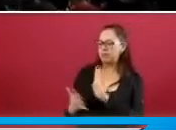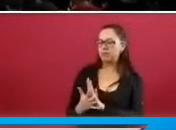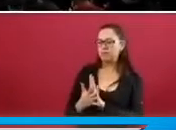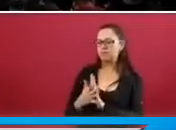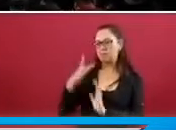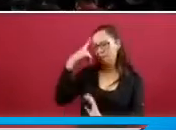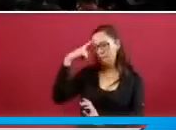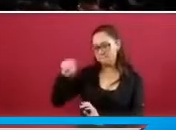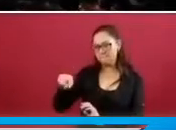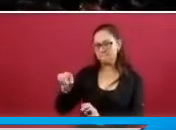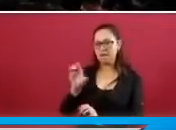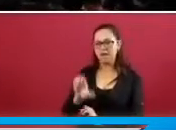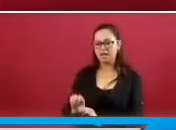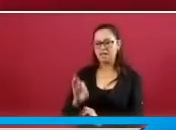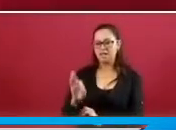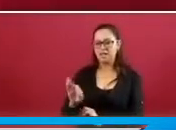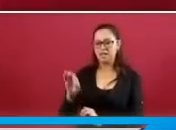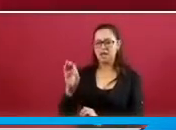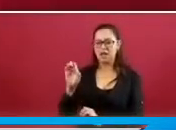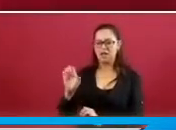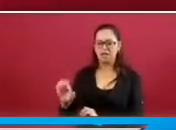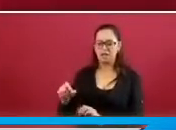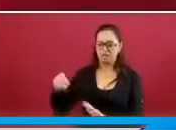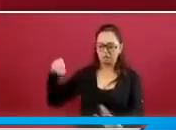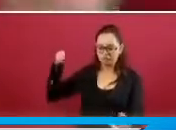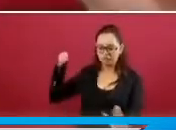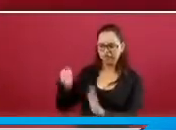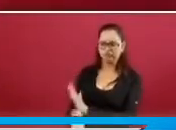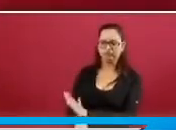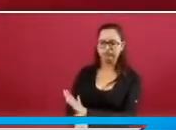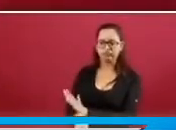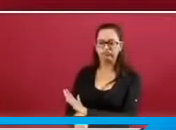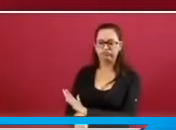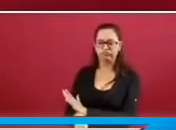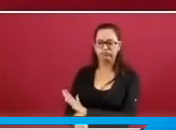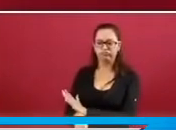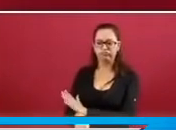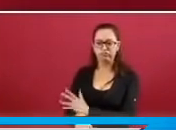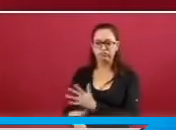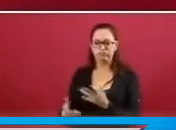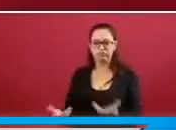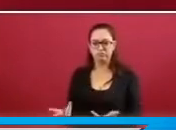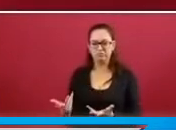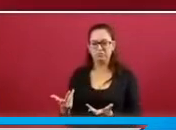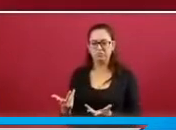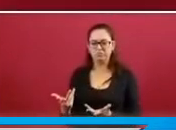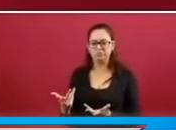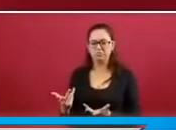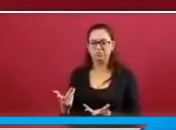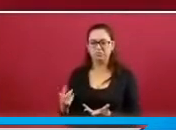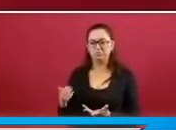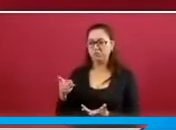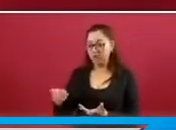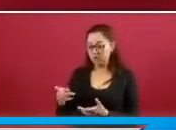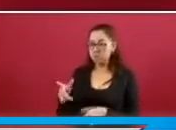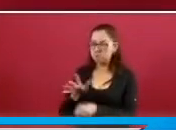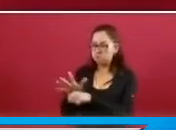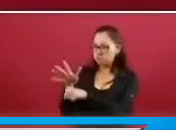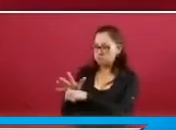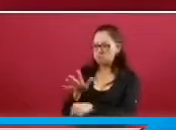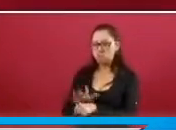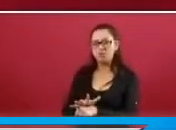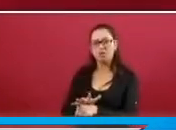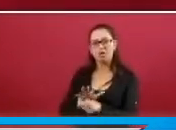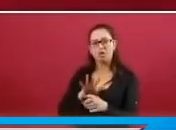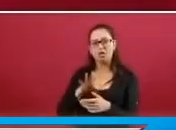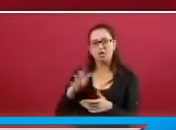participa de los contratos leoninos de los gasoductos por medio de una empresa privada. Luis Telles, funcionario en los periodos de Ernesto Zedillo y Felipe